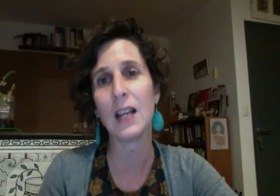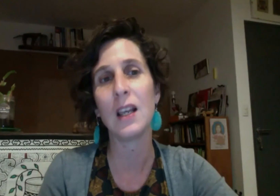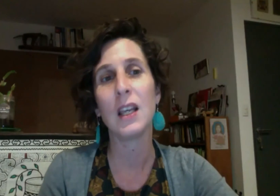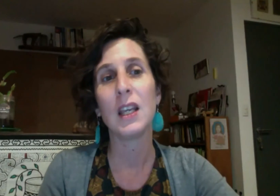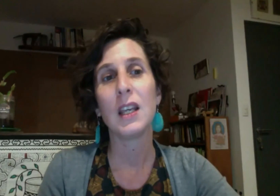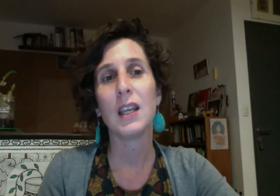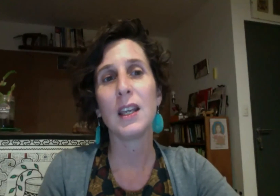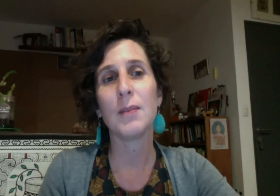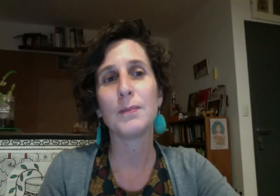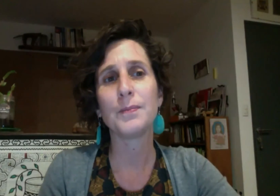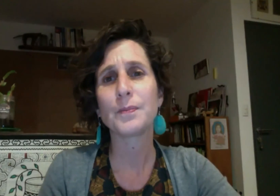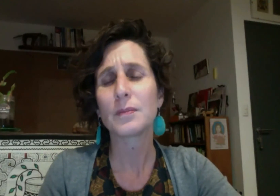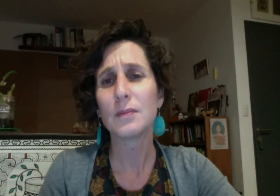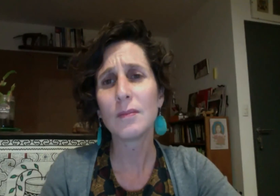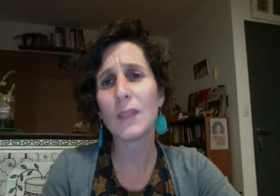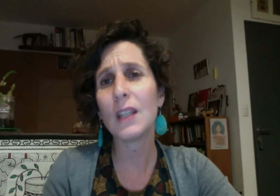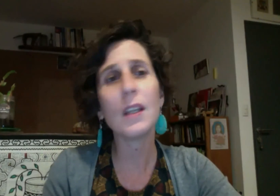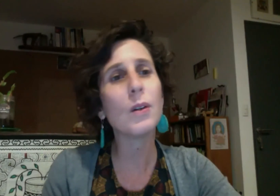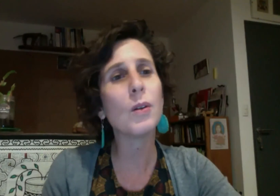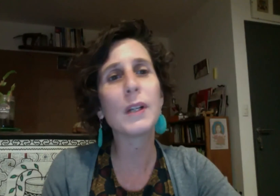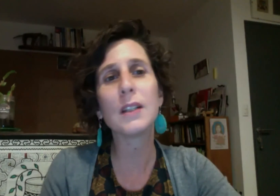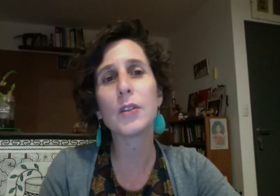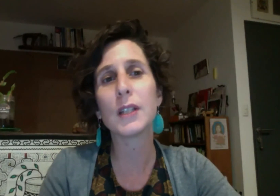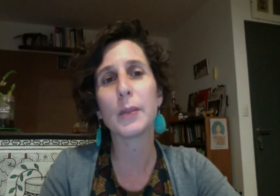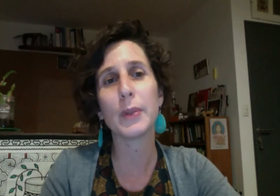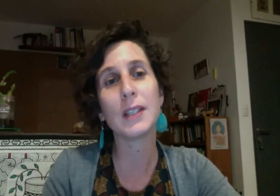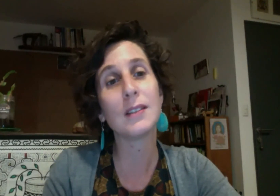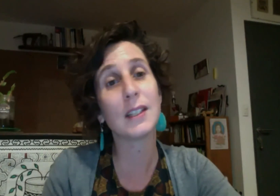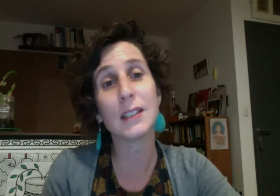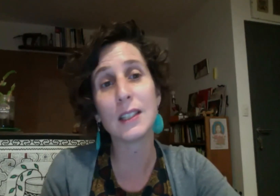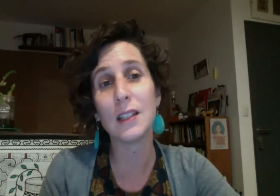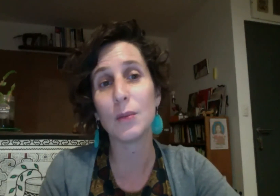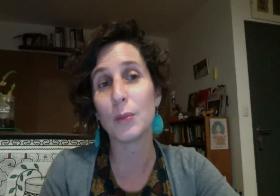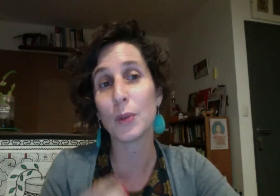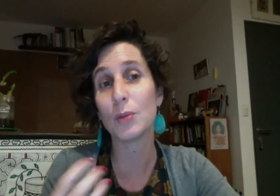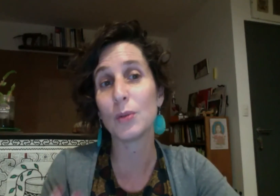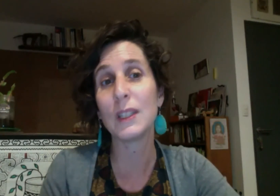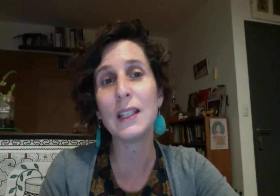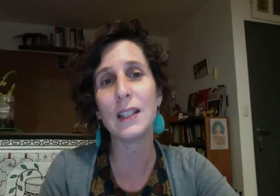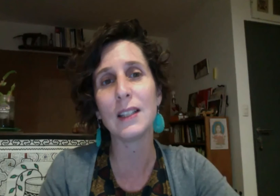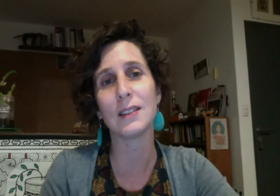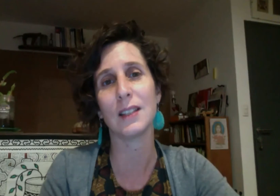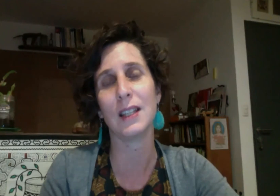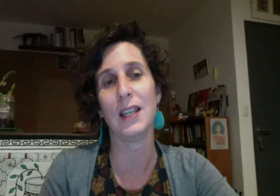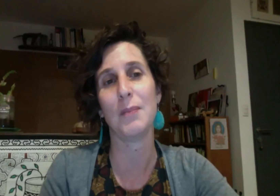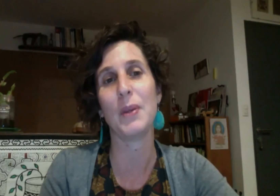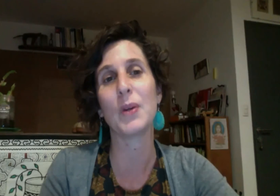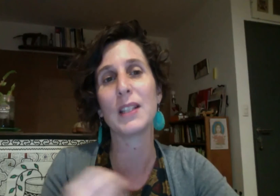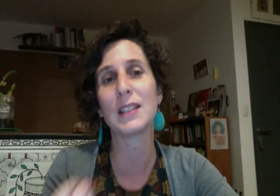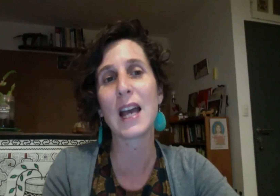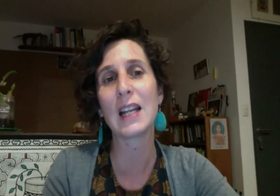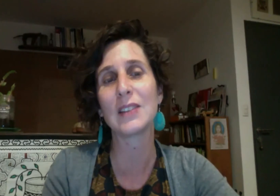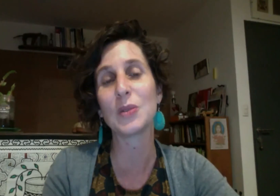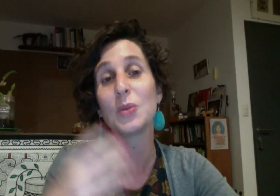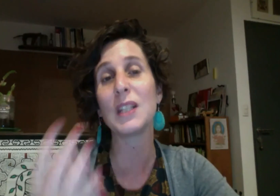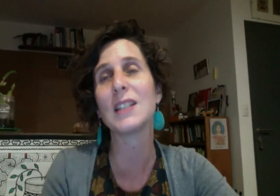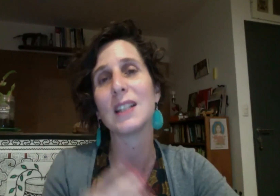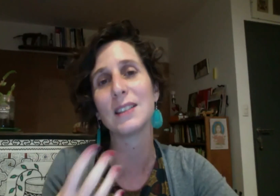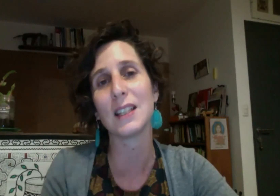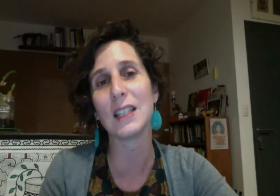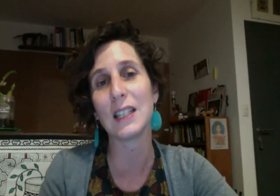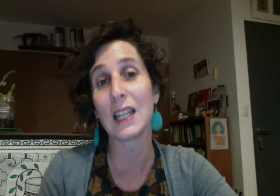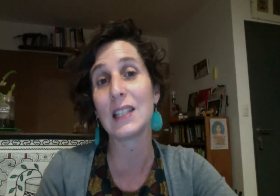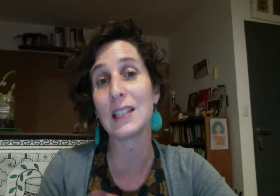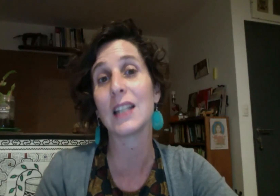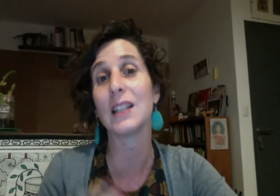material, he querido compartir cosas que pueden ser, sí, un poco sutiles, pero que son sutilezas que